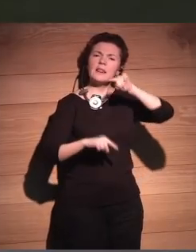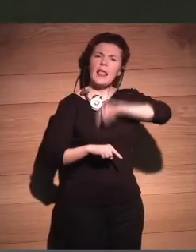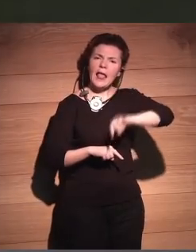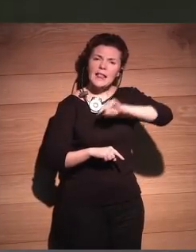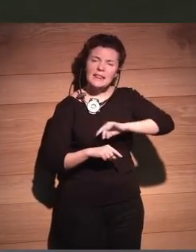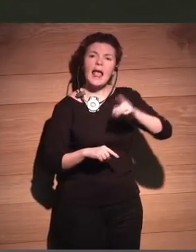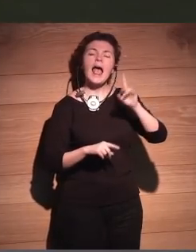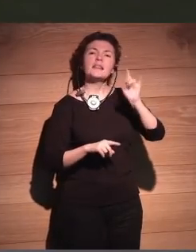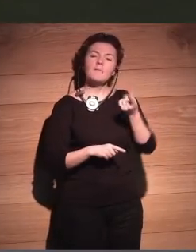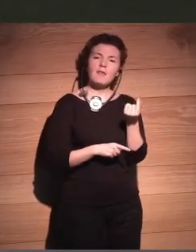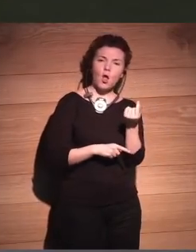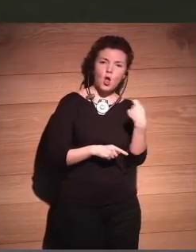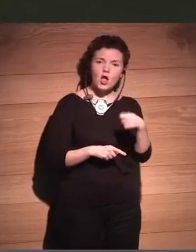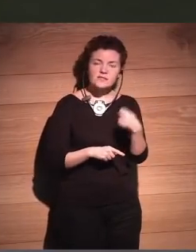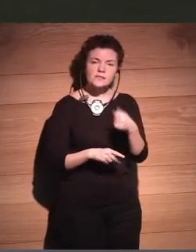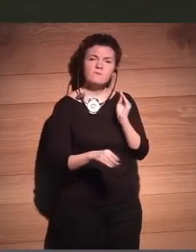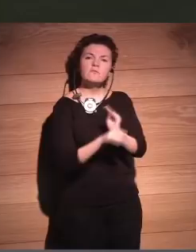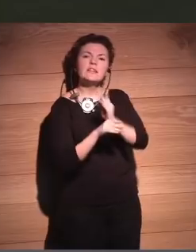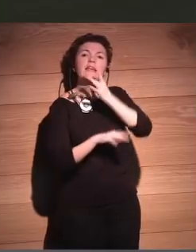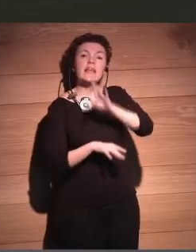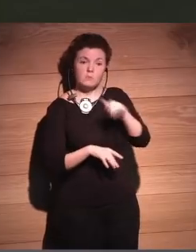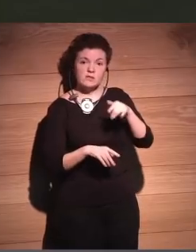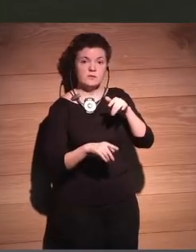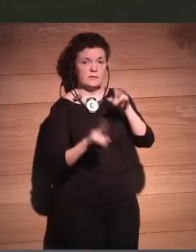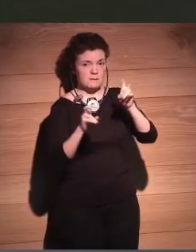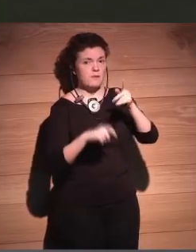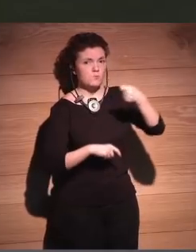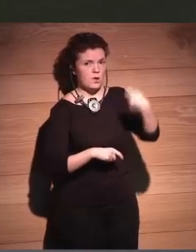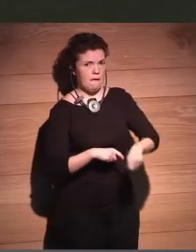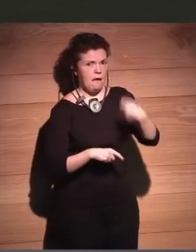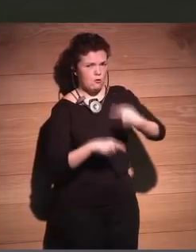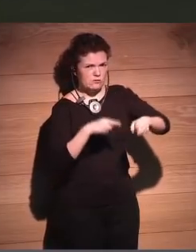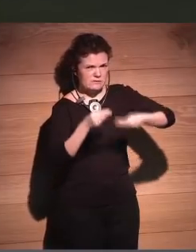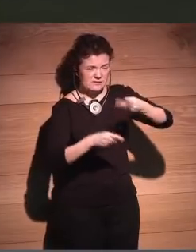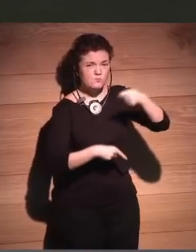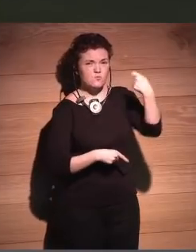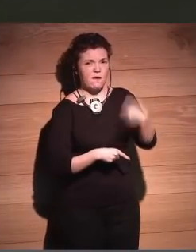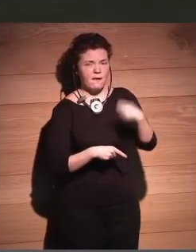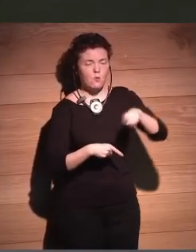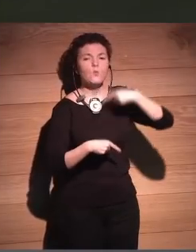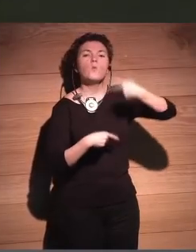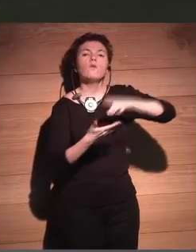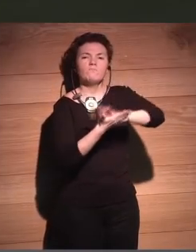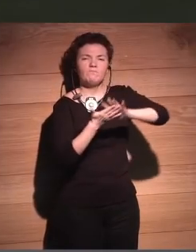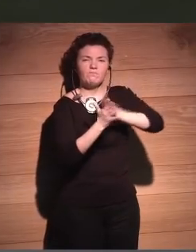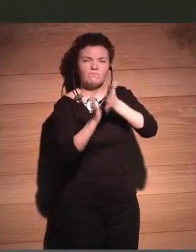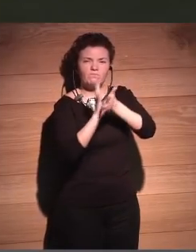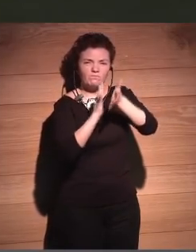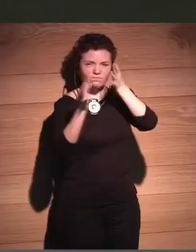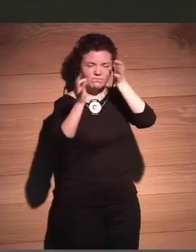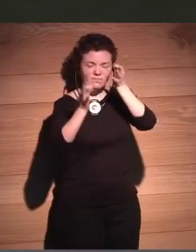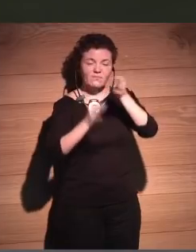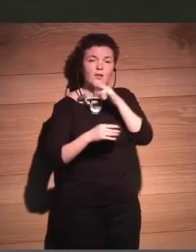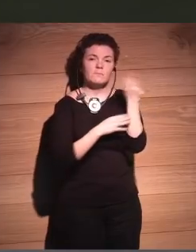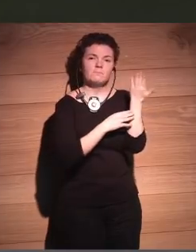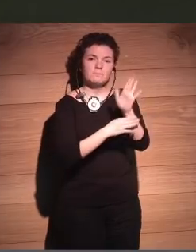dilemas de coste. ¿Quién financiará esto? Porque esto es caro, ¿eh? Hacer estas cosas. Todo esto hablaremos después. Voy a presentar